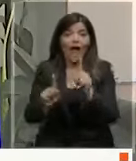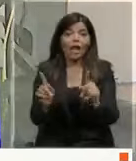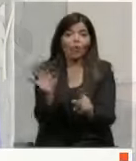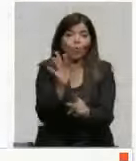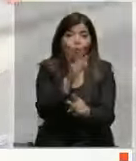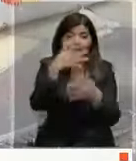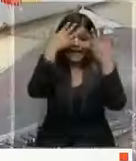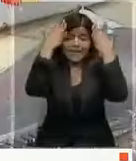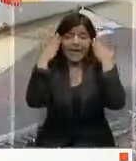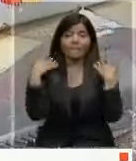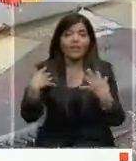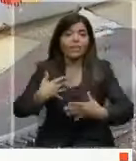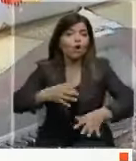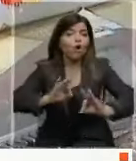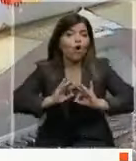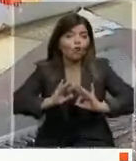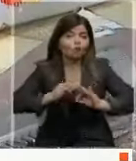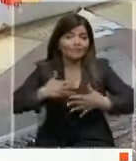cabello